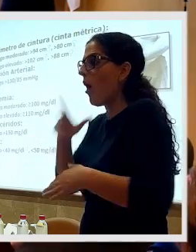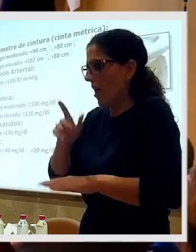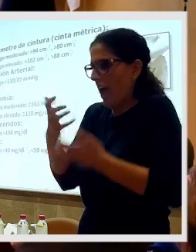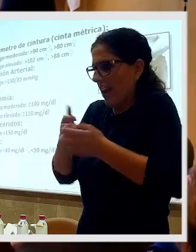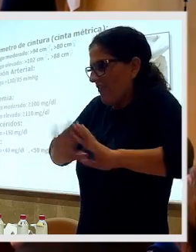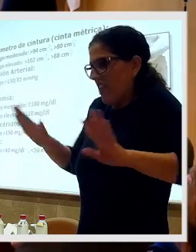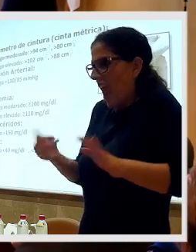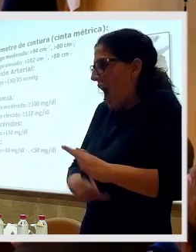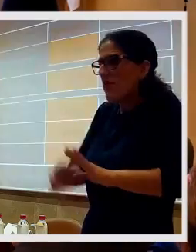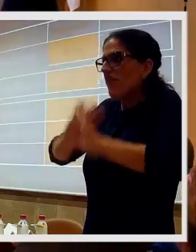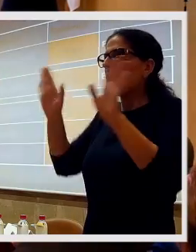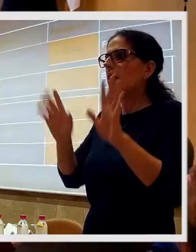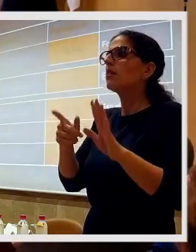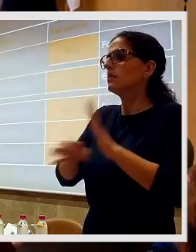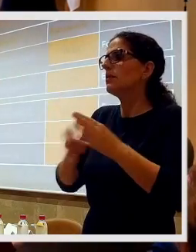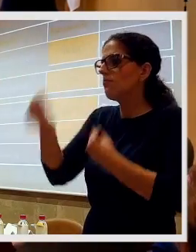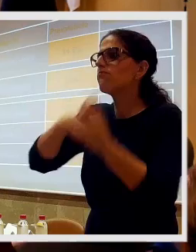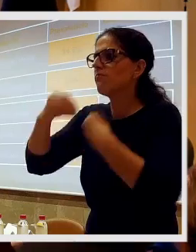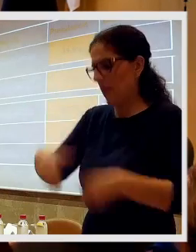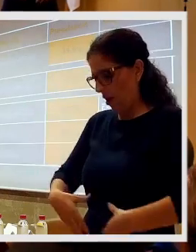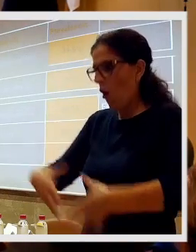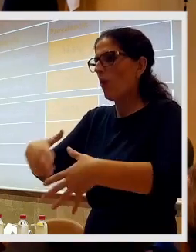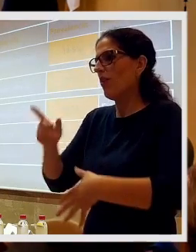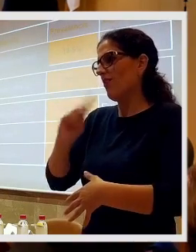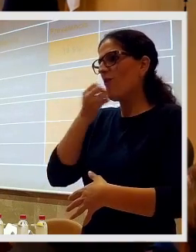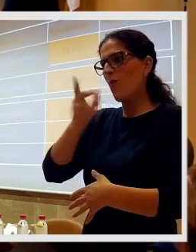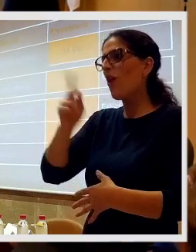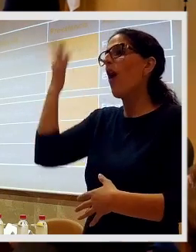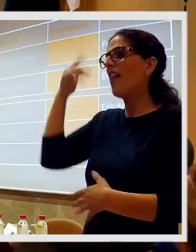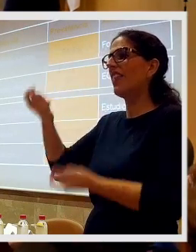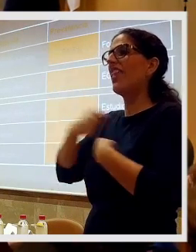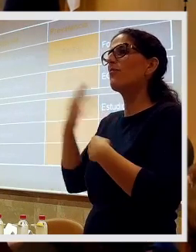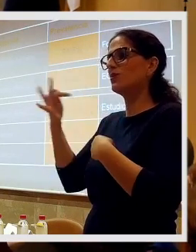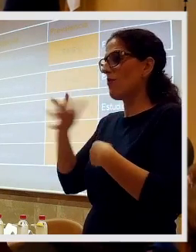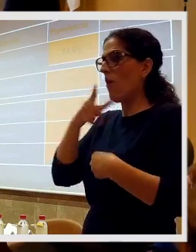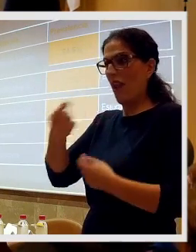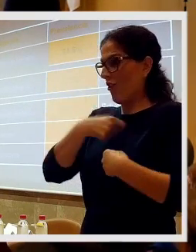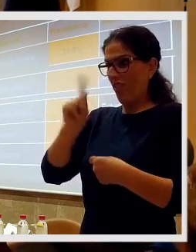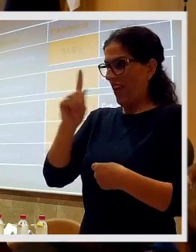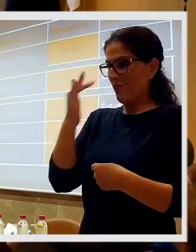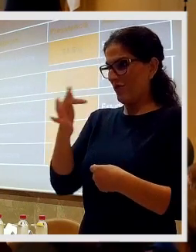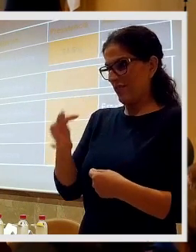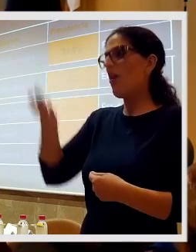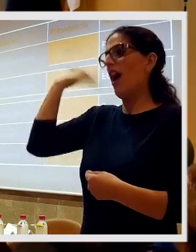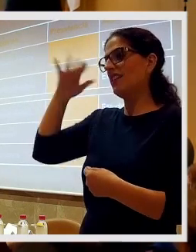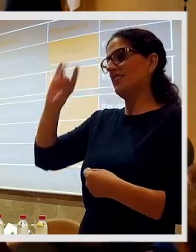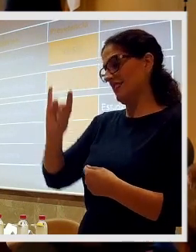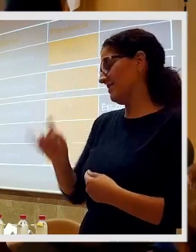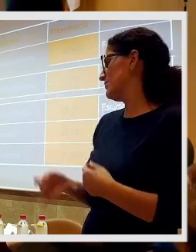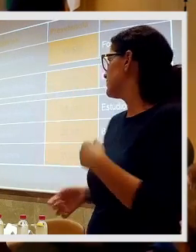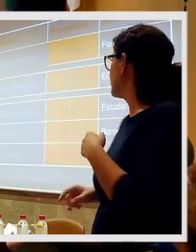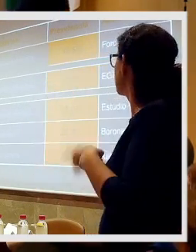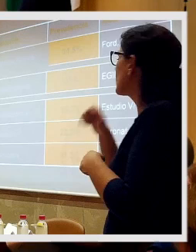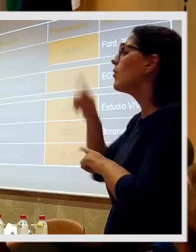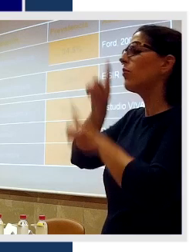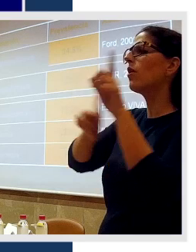Y entonces, pues por ahí aparece esta situación. Sencillamente esa imagen es para deciros que este problema es un problema bastante serio.